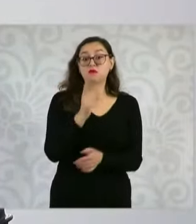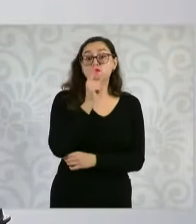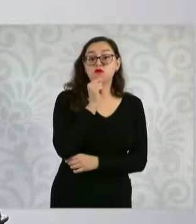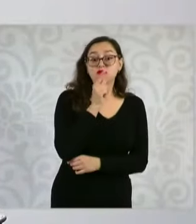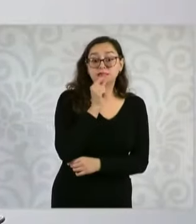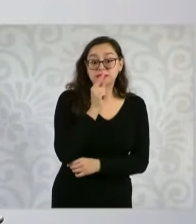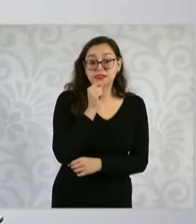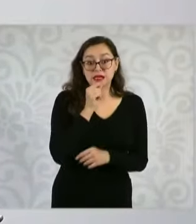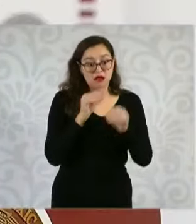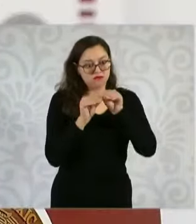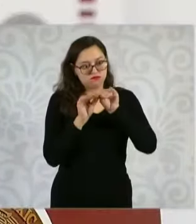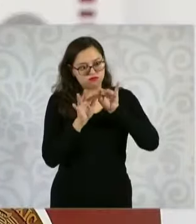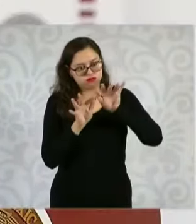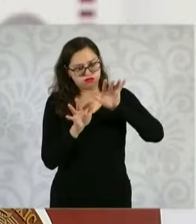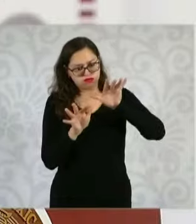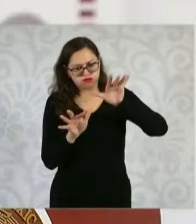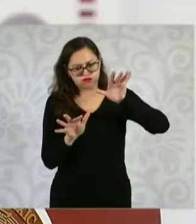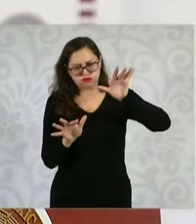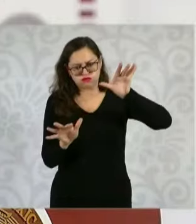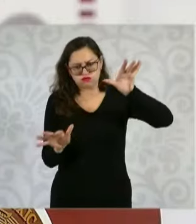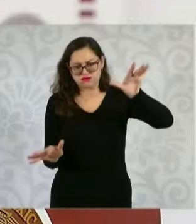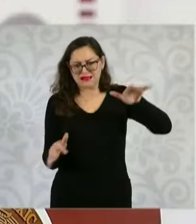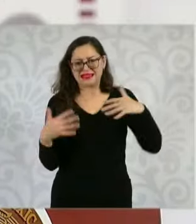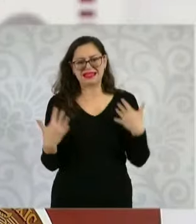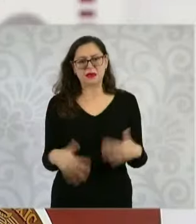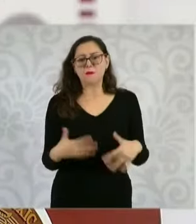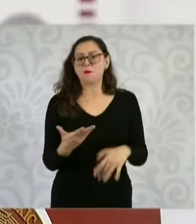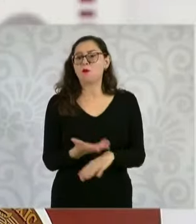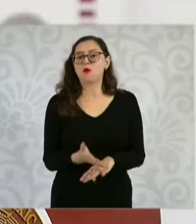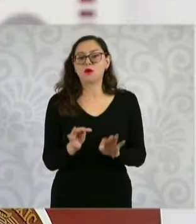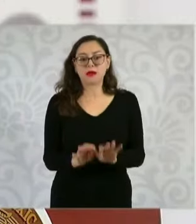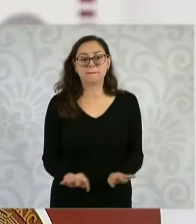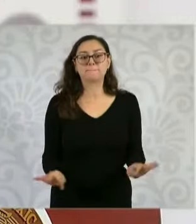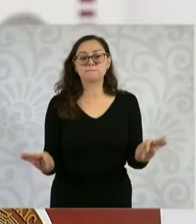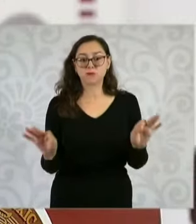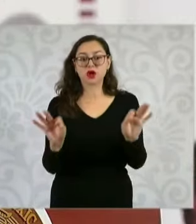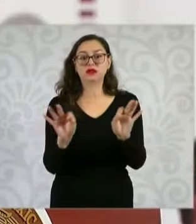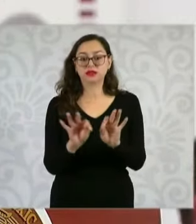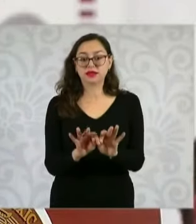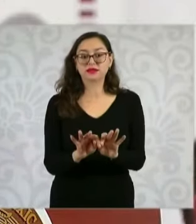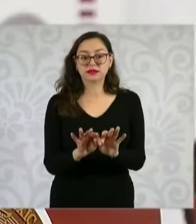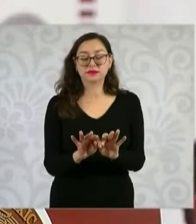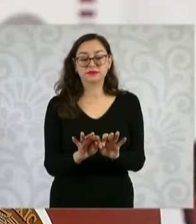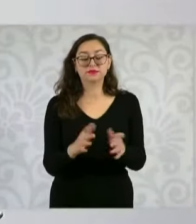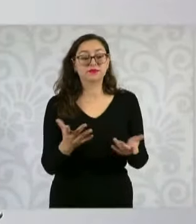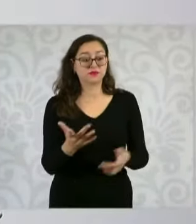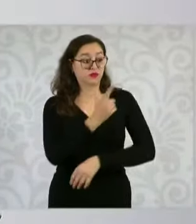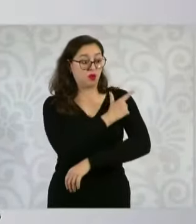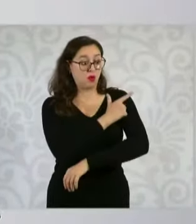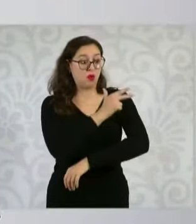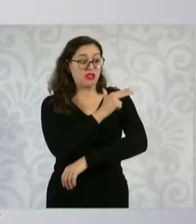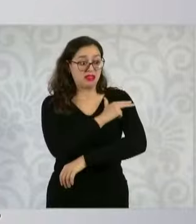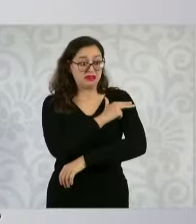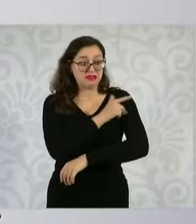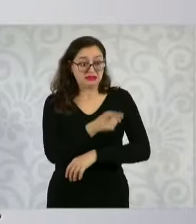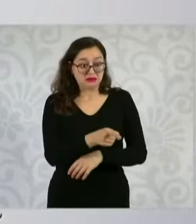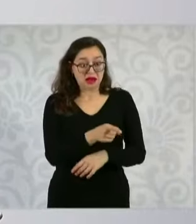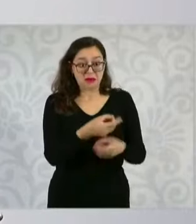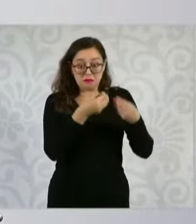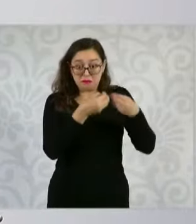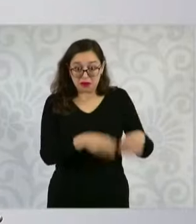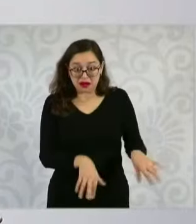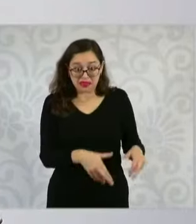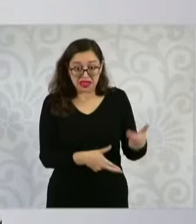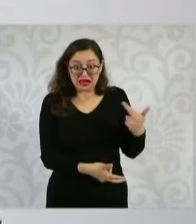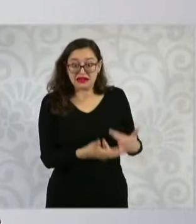shb Ya habla de la necesidad de tomar medidas en materia de seguridad de de